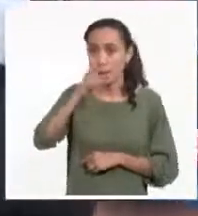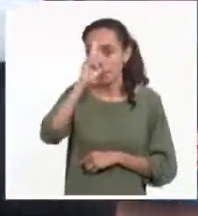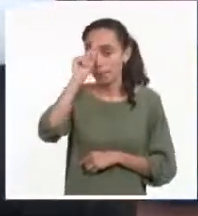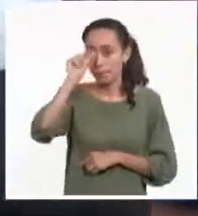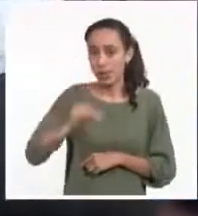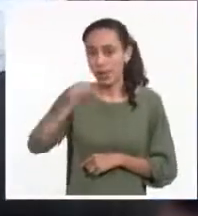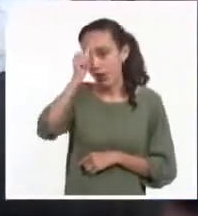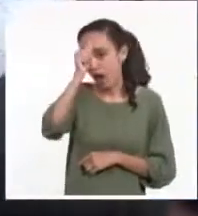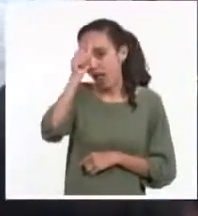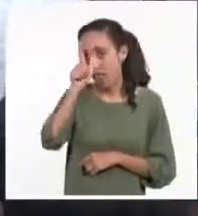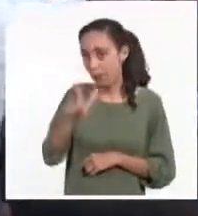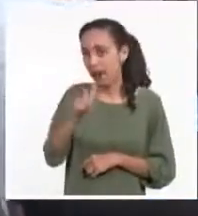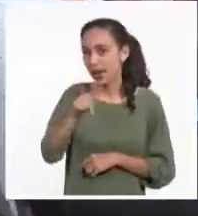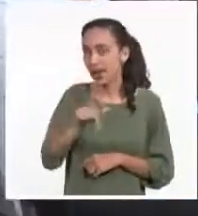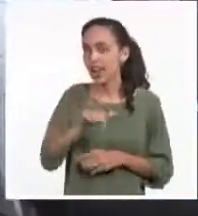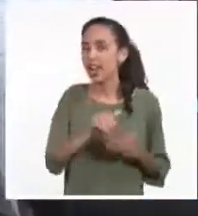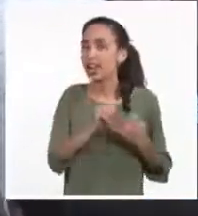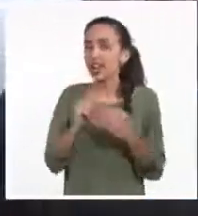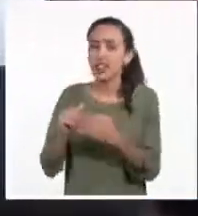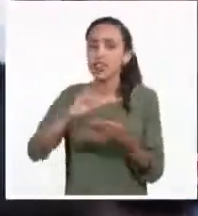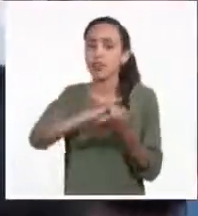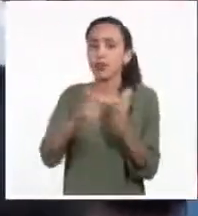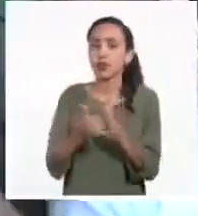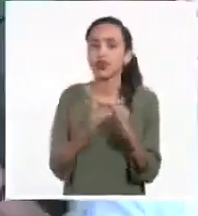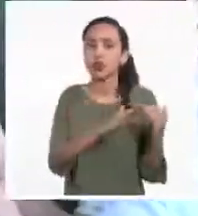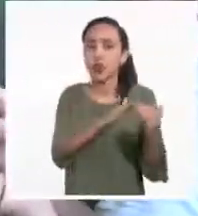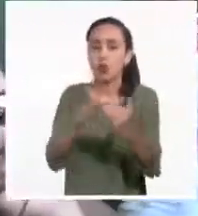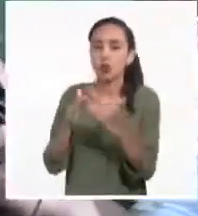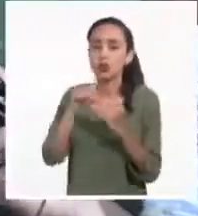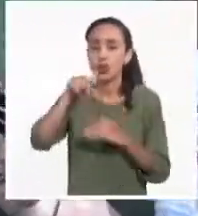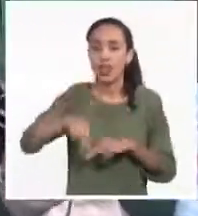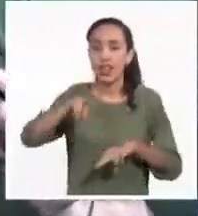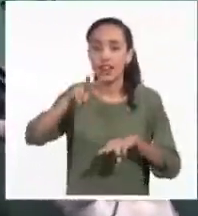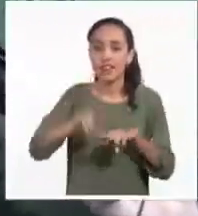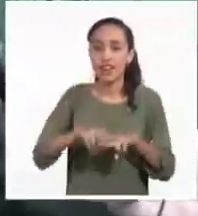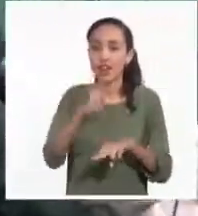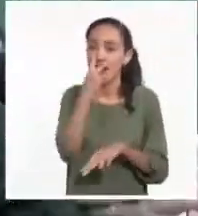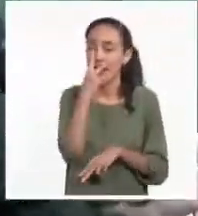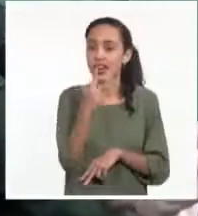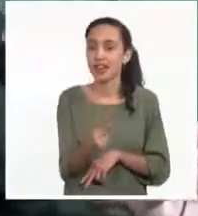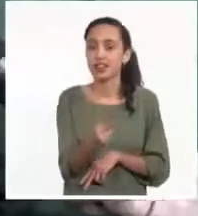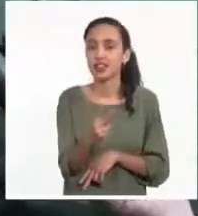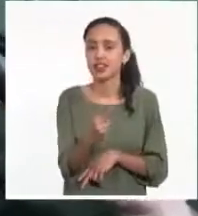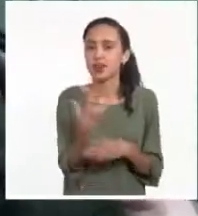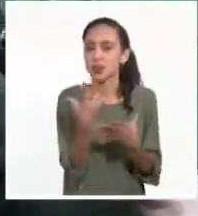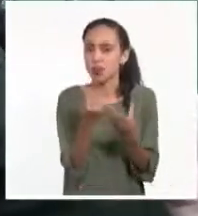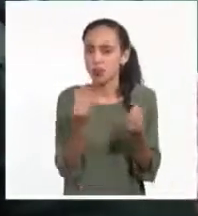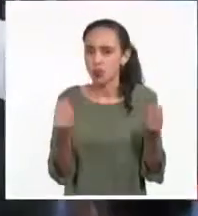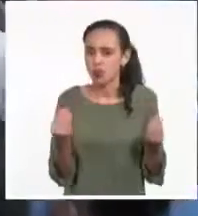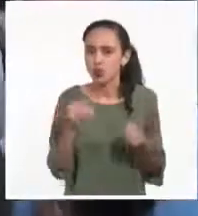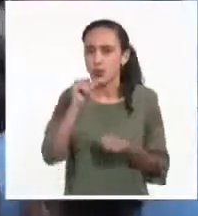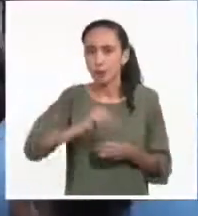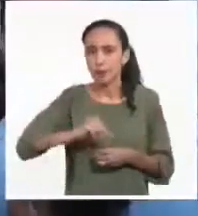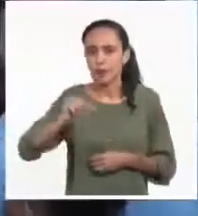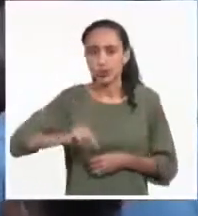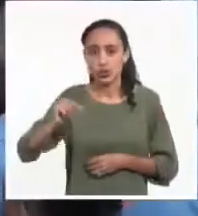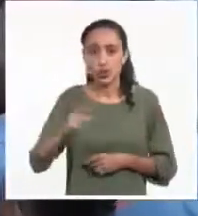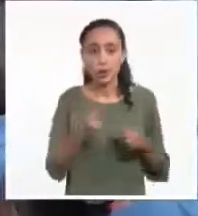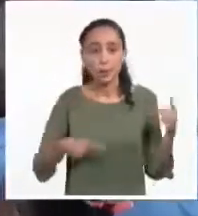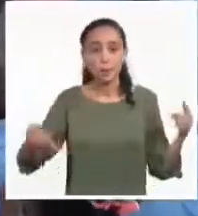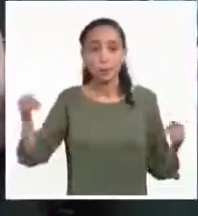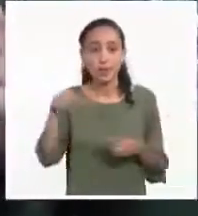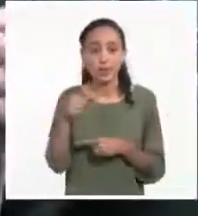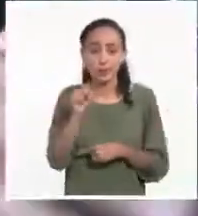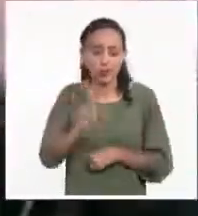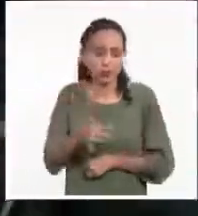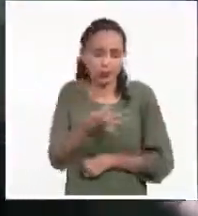alemán, que es el líder de un proyecto comunitario en La Habana, donde atienden centenares de personas, sobre todo de la tercera